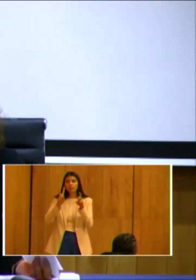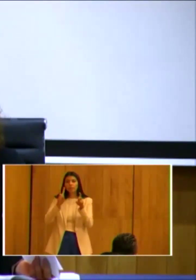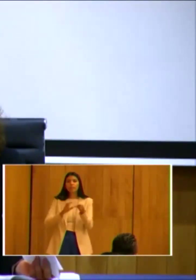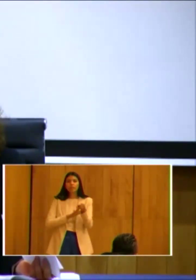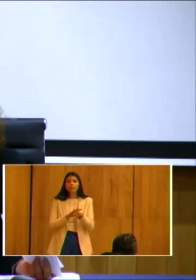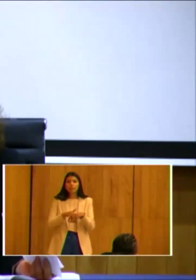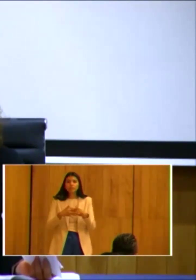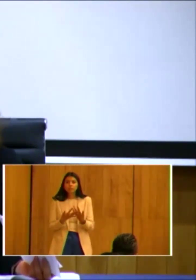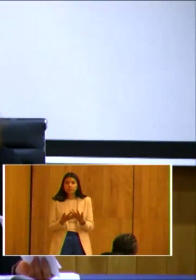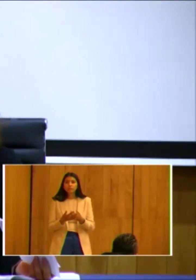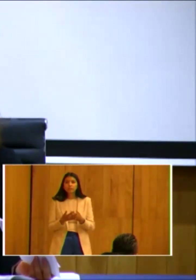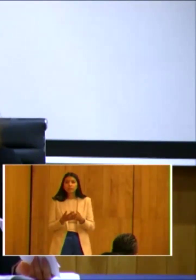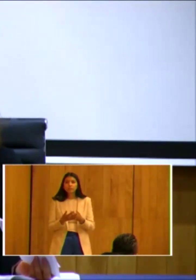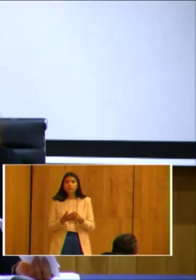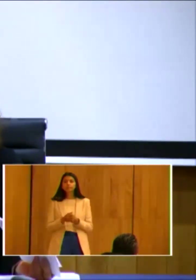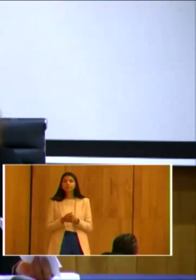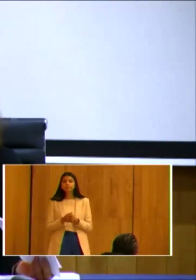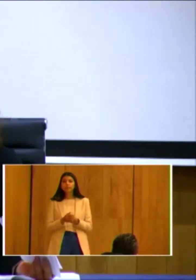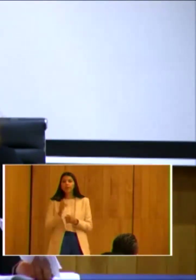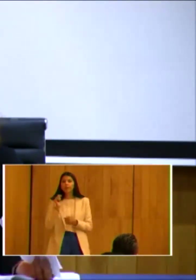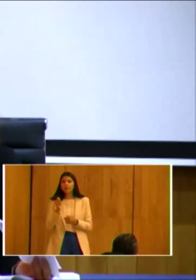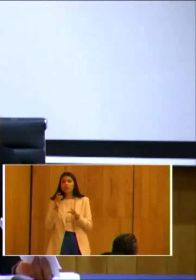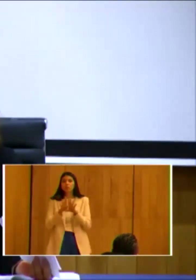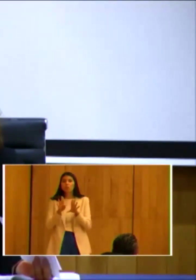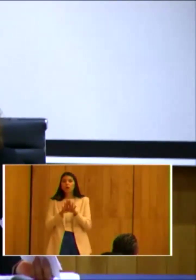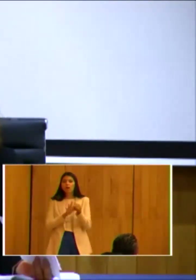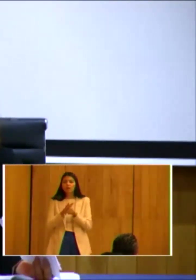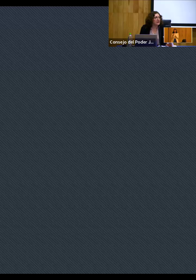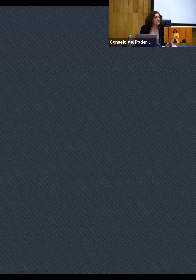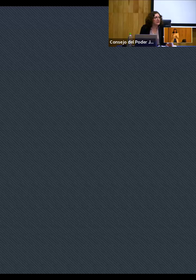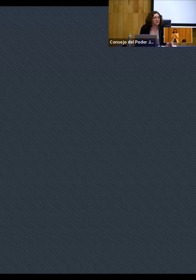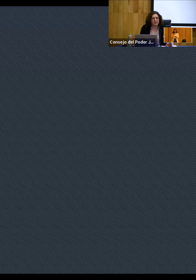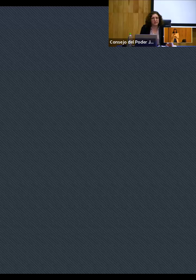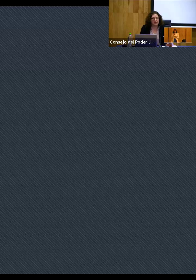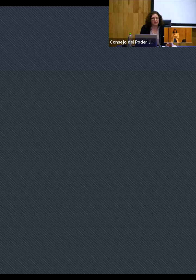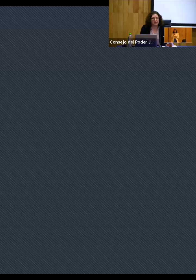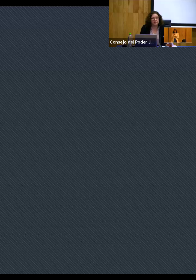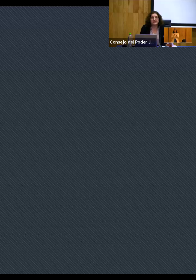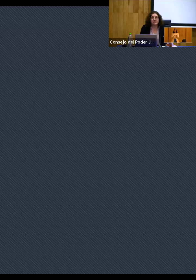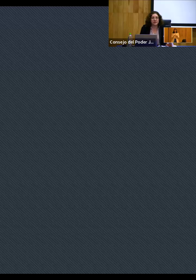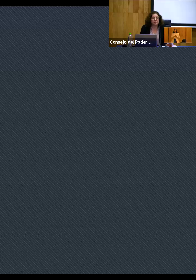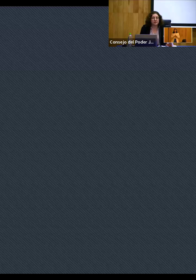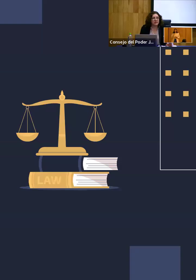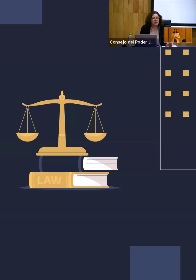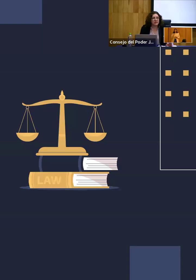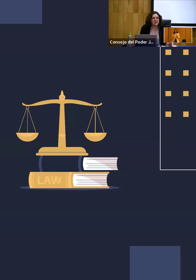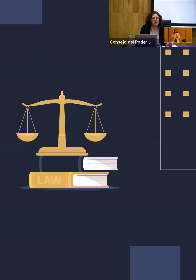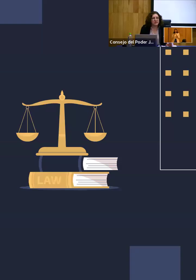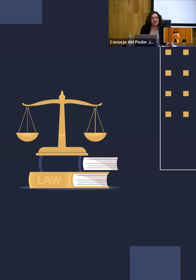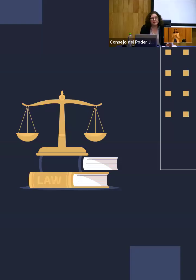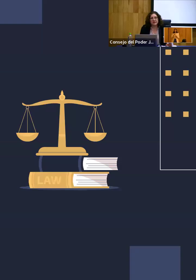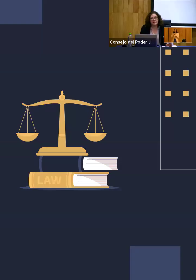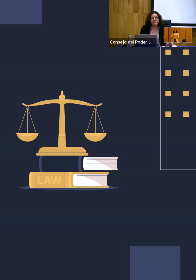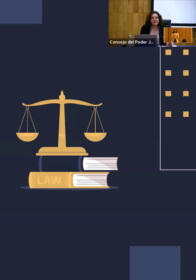aspecto es la técnica en virtud de la cual se incorpora esa información. Nuestro Código Nacional